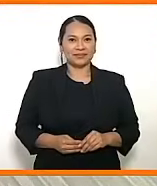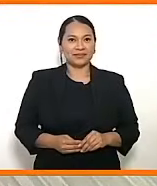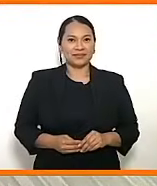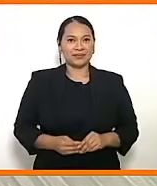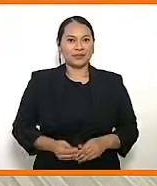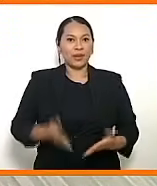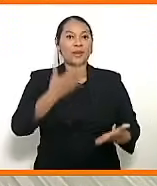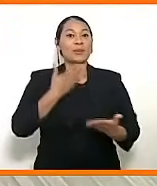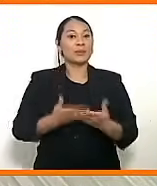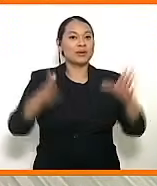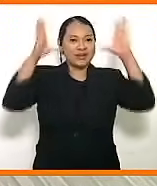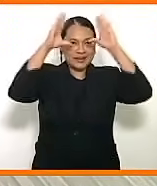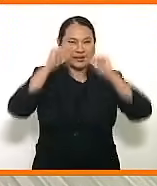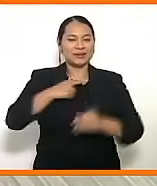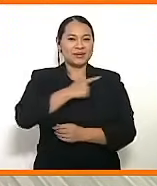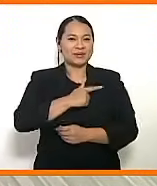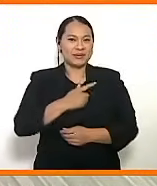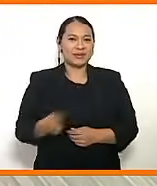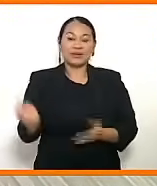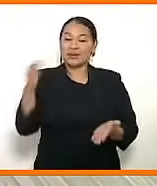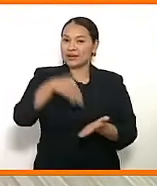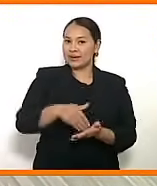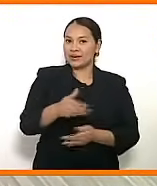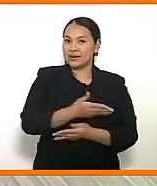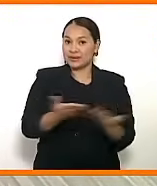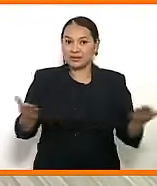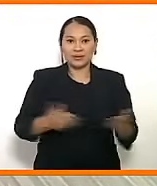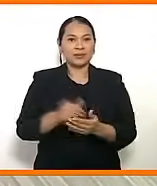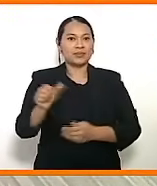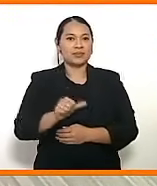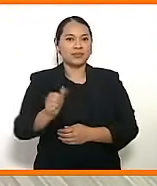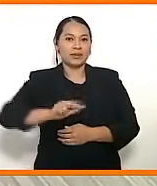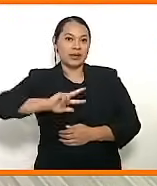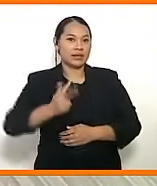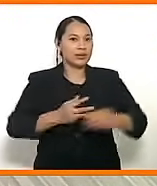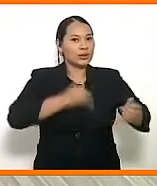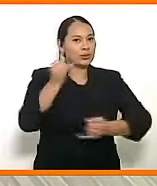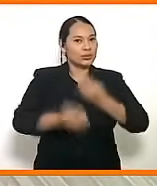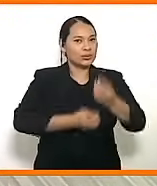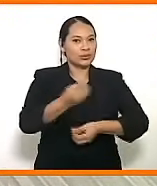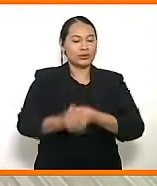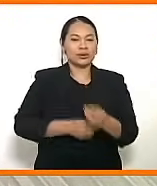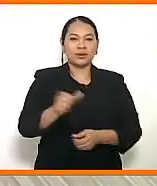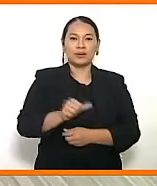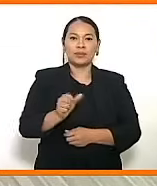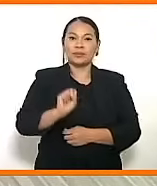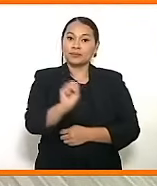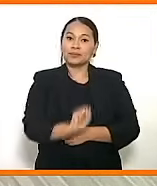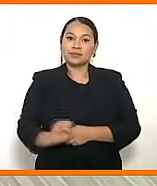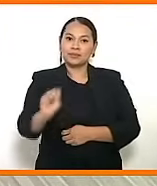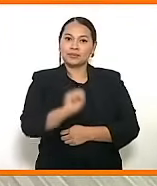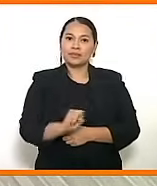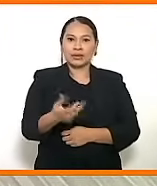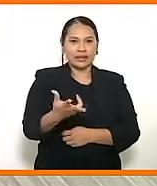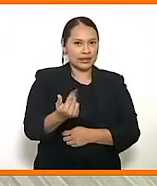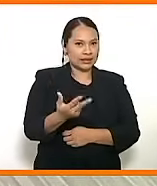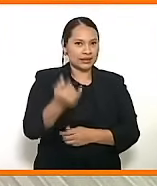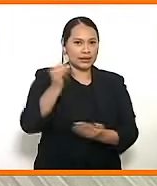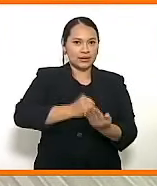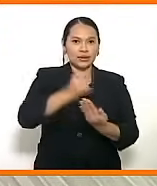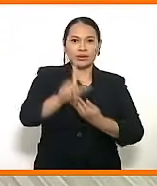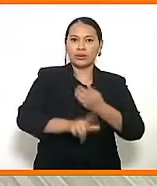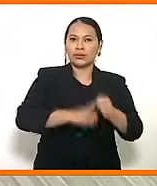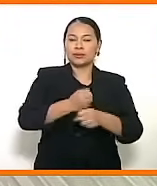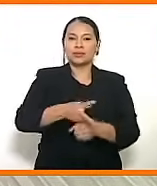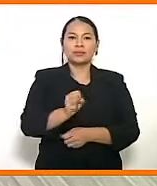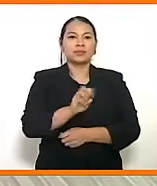Muy buenas noches, qué placer estar nuevamente con ustedes en nuestro tercer y último sorteo del día, hoy sábado 13 de julio del 2024. Cuando